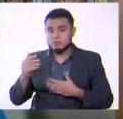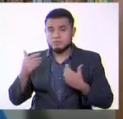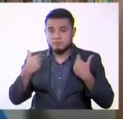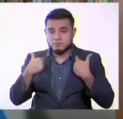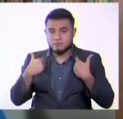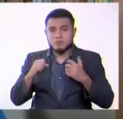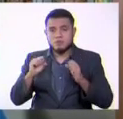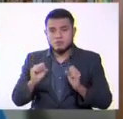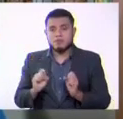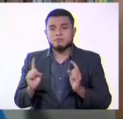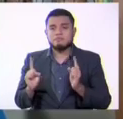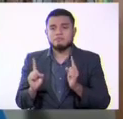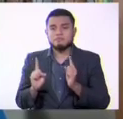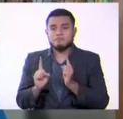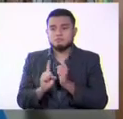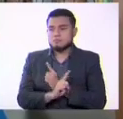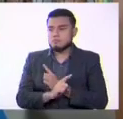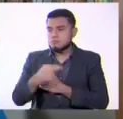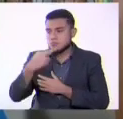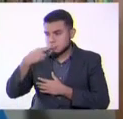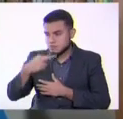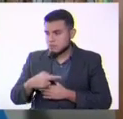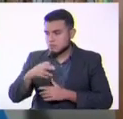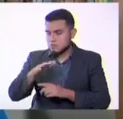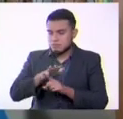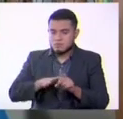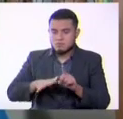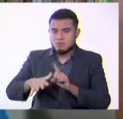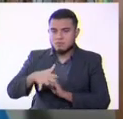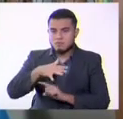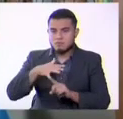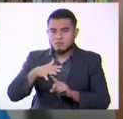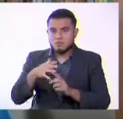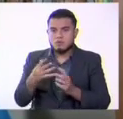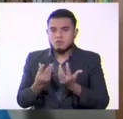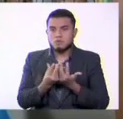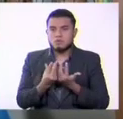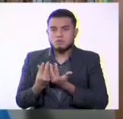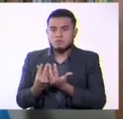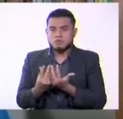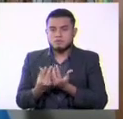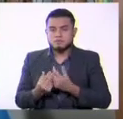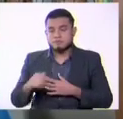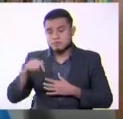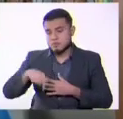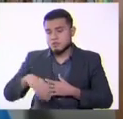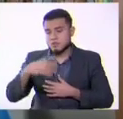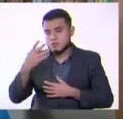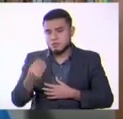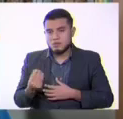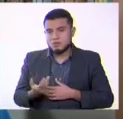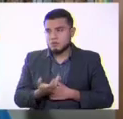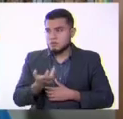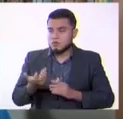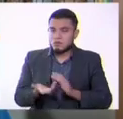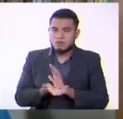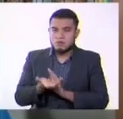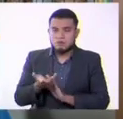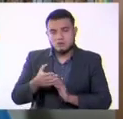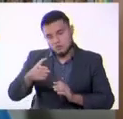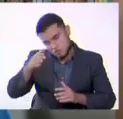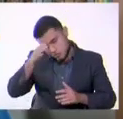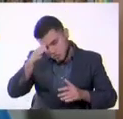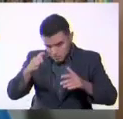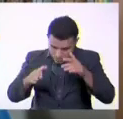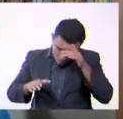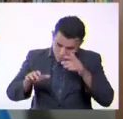también transformar la realidad que lo circunda, la realidad social. Este día vamos a hablar de conceptos